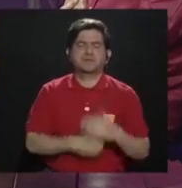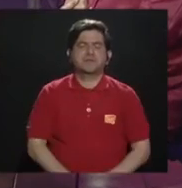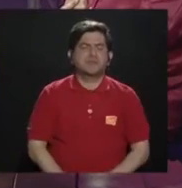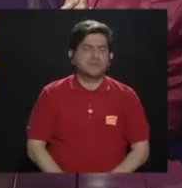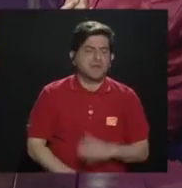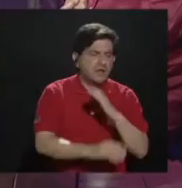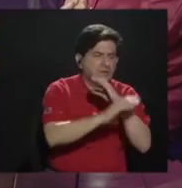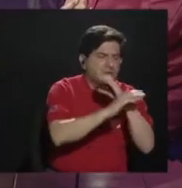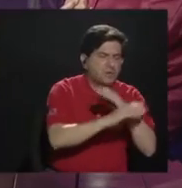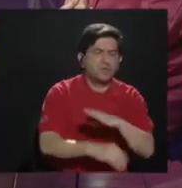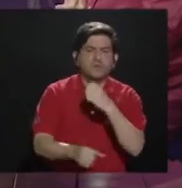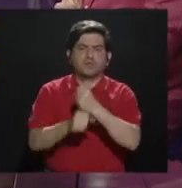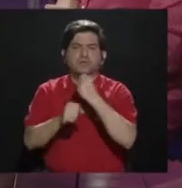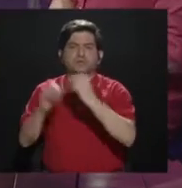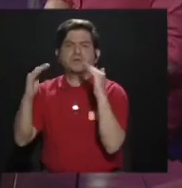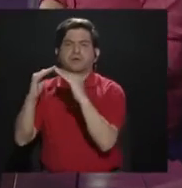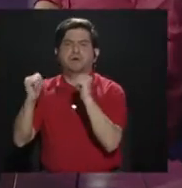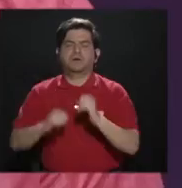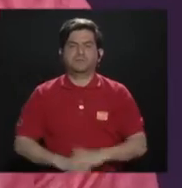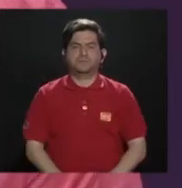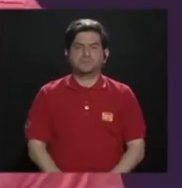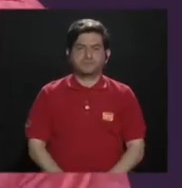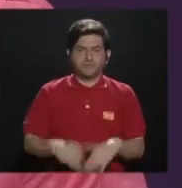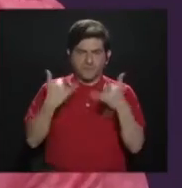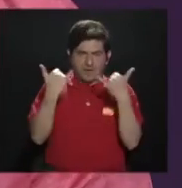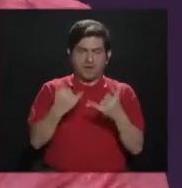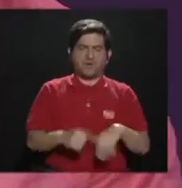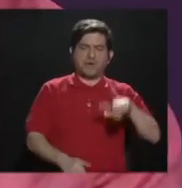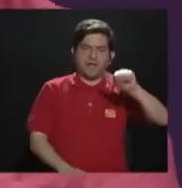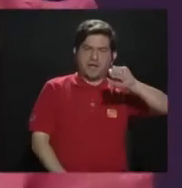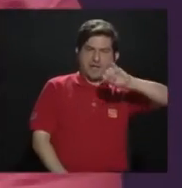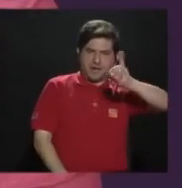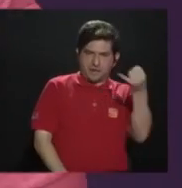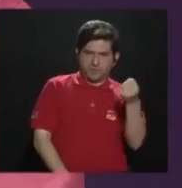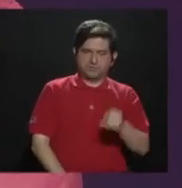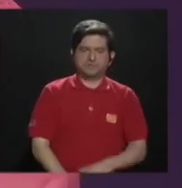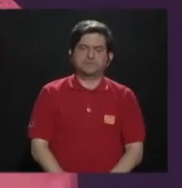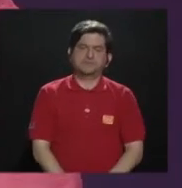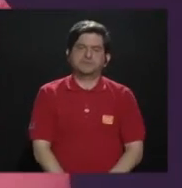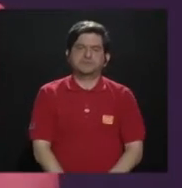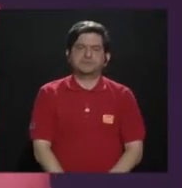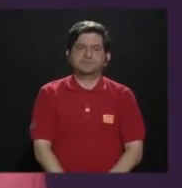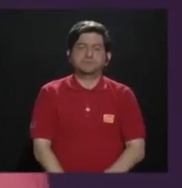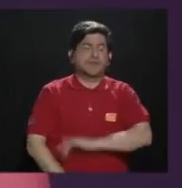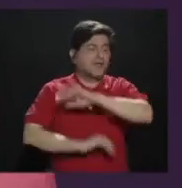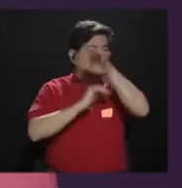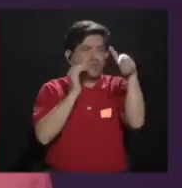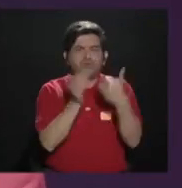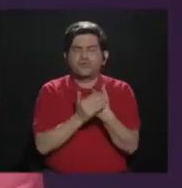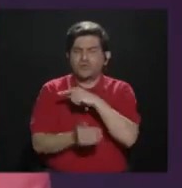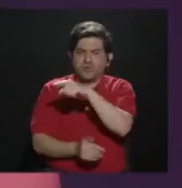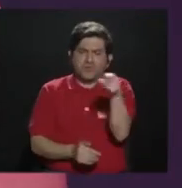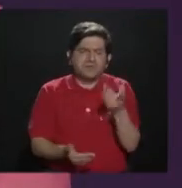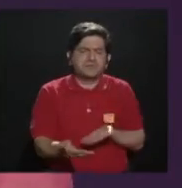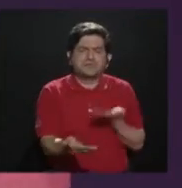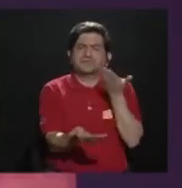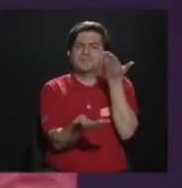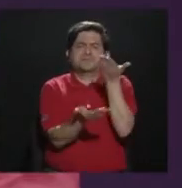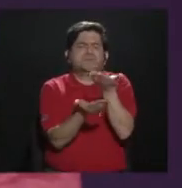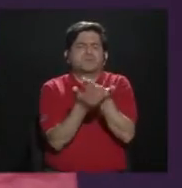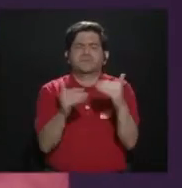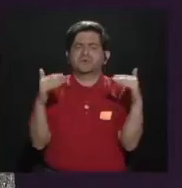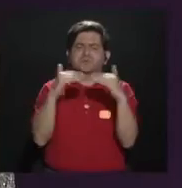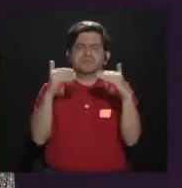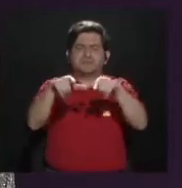que llevamos adelante en el hogar. Claro. Ahora, Ana Josefina, ¿cómo se traducen todas estas propuestas en el